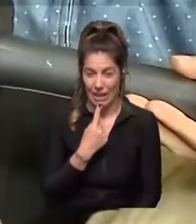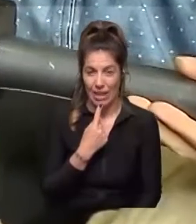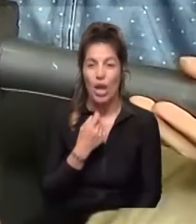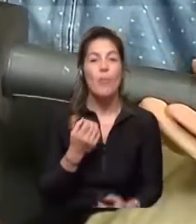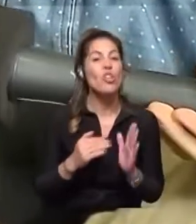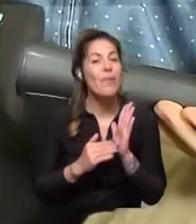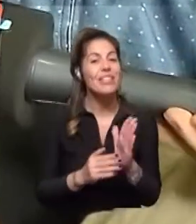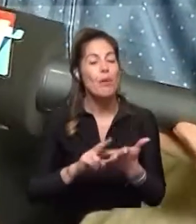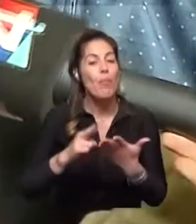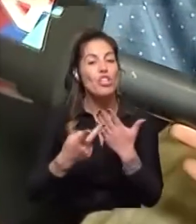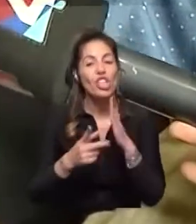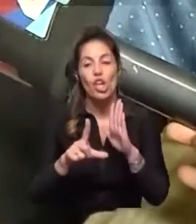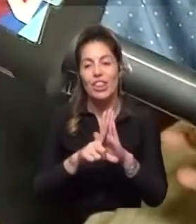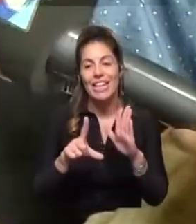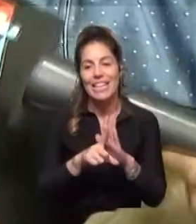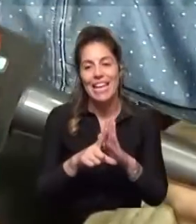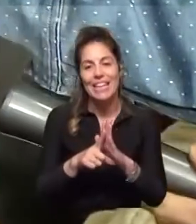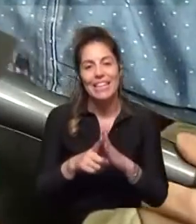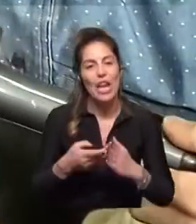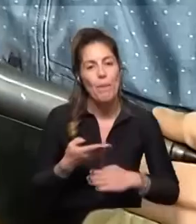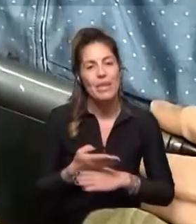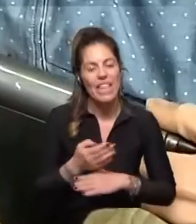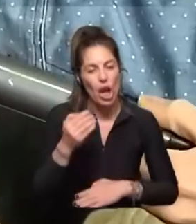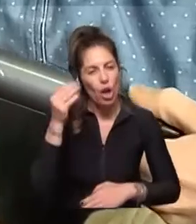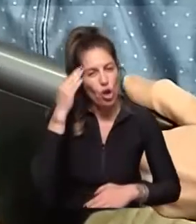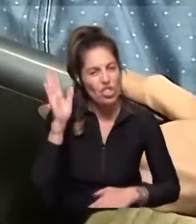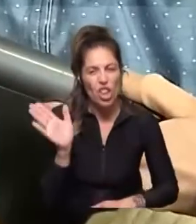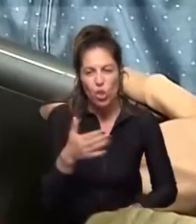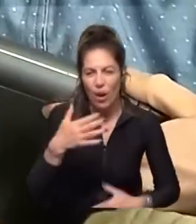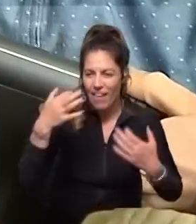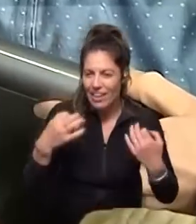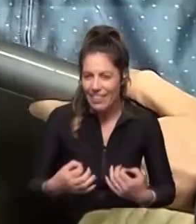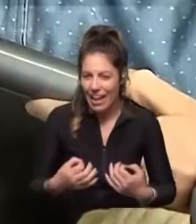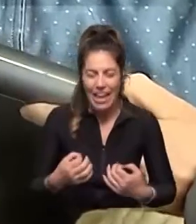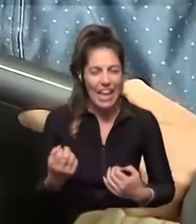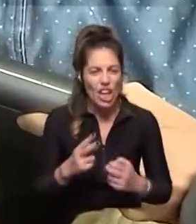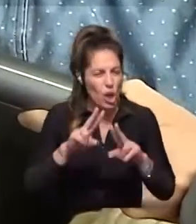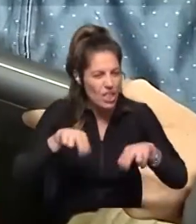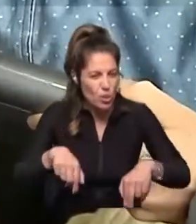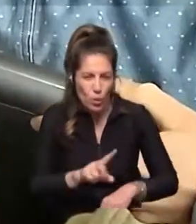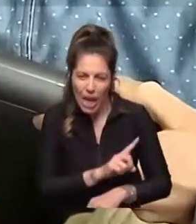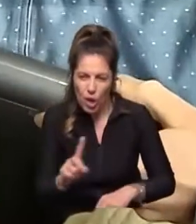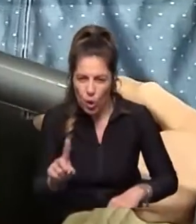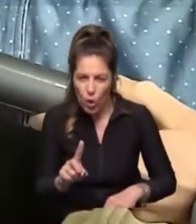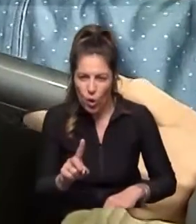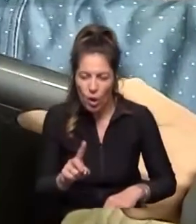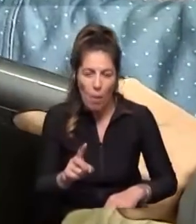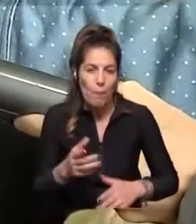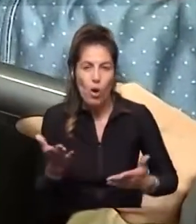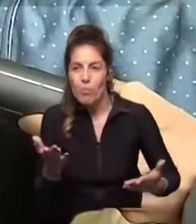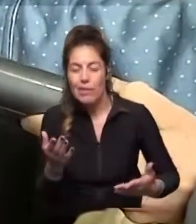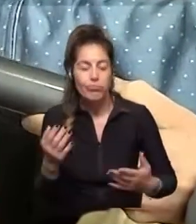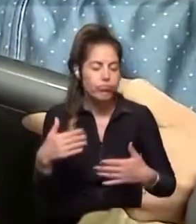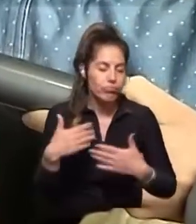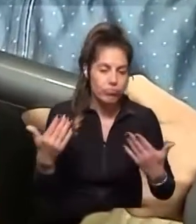presentamos un proyecto de ley que apela el conocimiento de toda la verdad apela que no haya censuras que no haya nadie Por más encumbrado